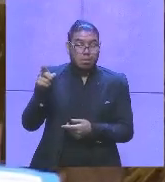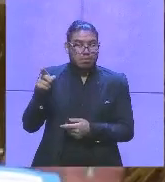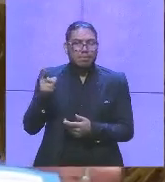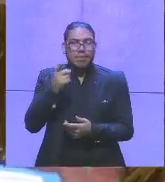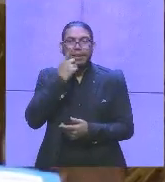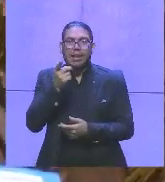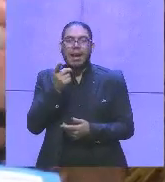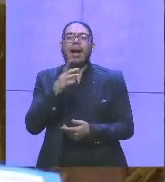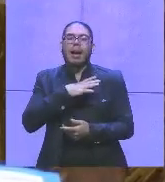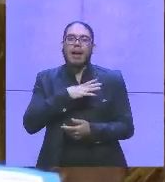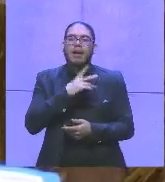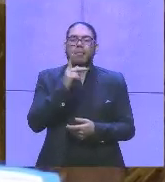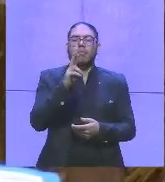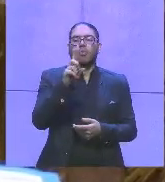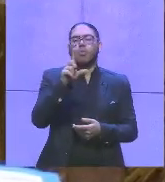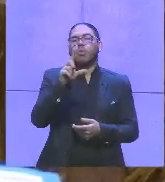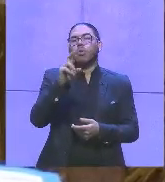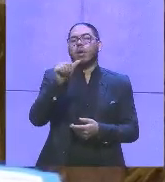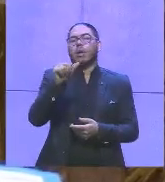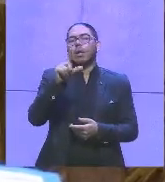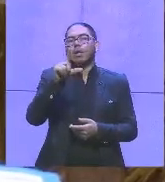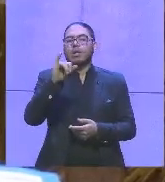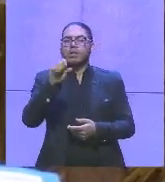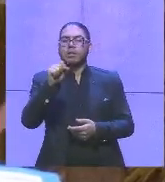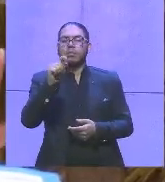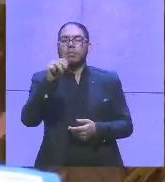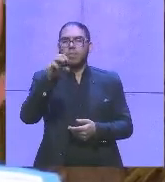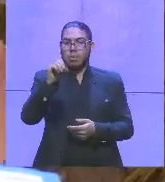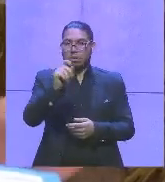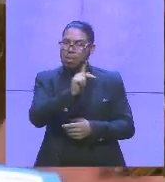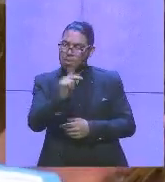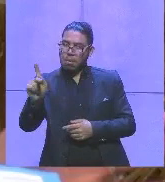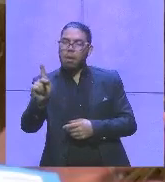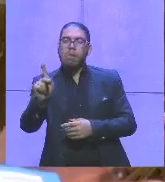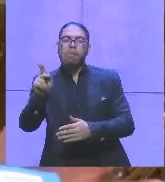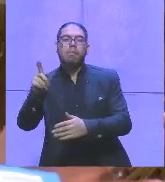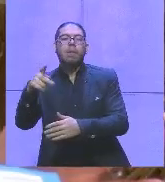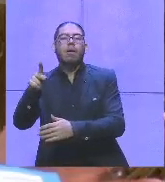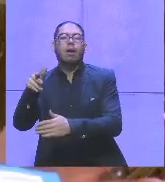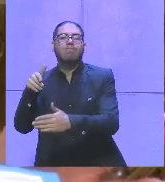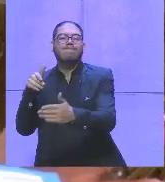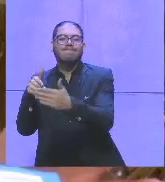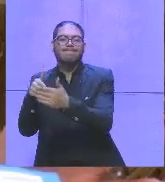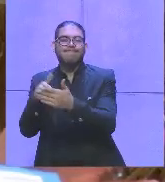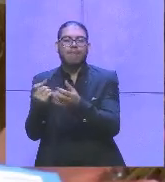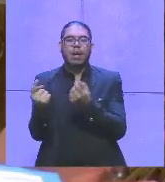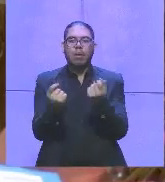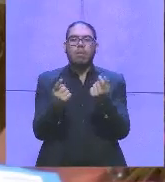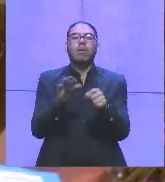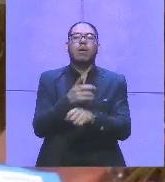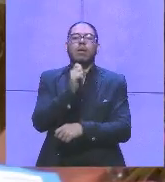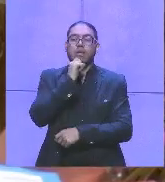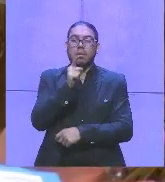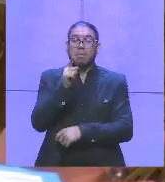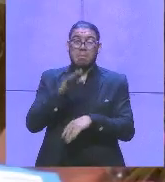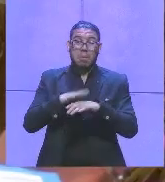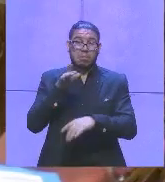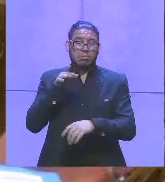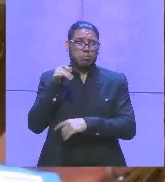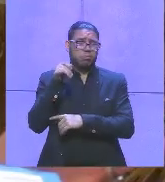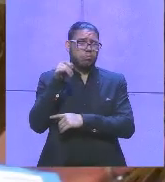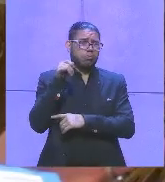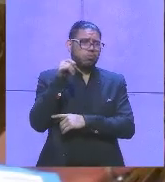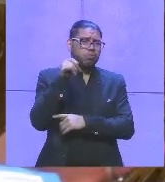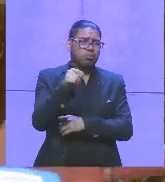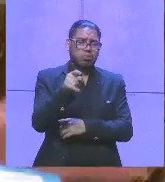un pluralismo limitado. Y pongamos el claro ejemplo de las candidaturas independientes. Más allá del trabajo que